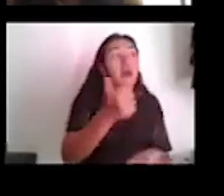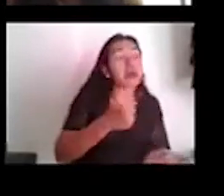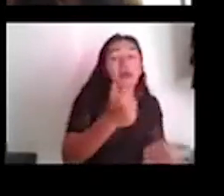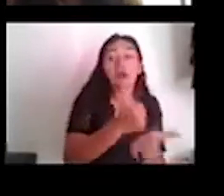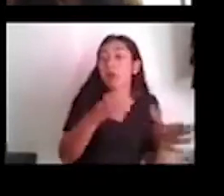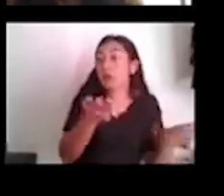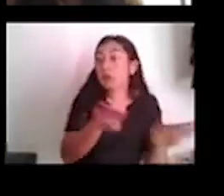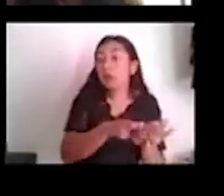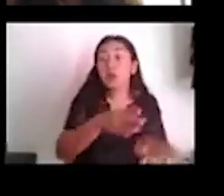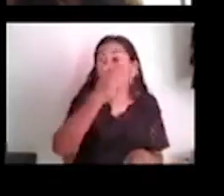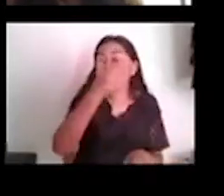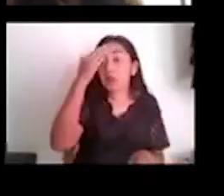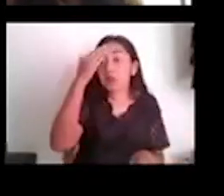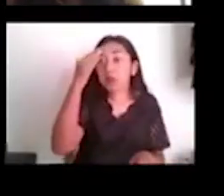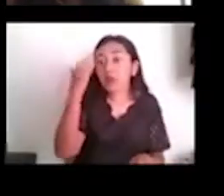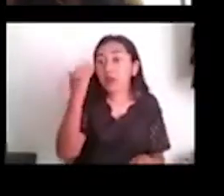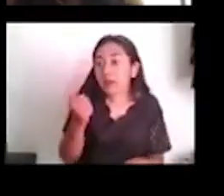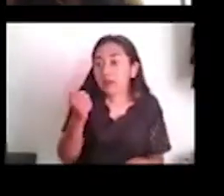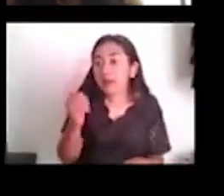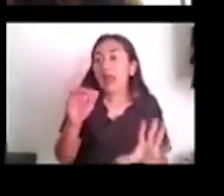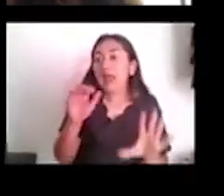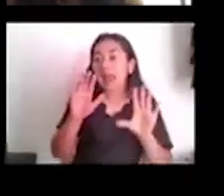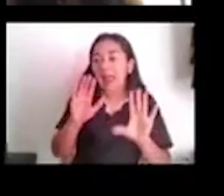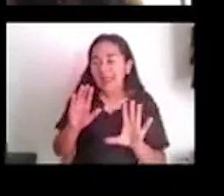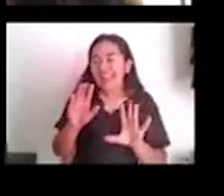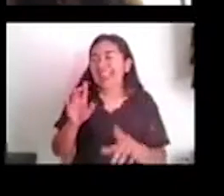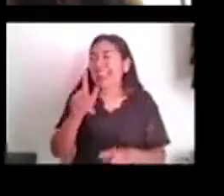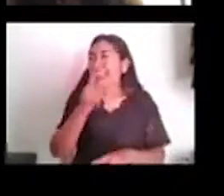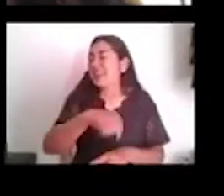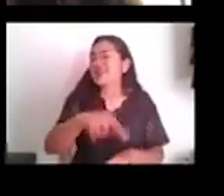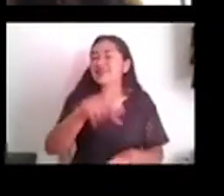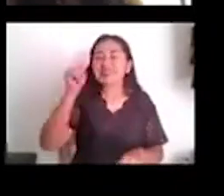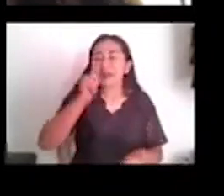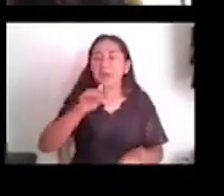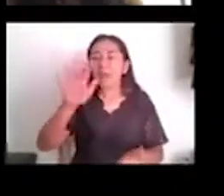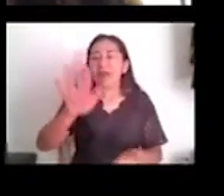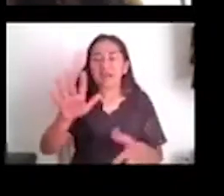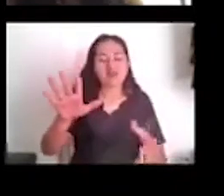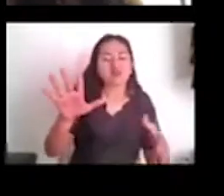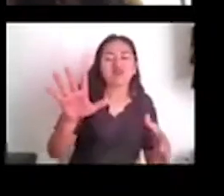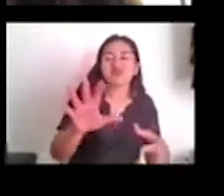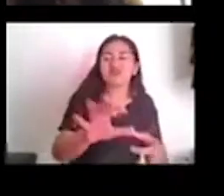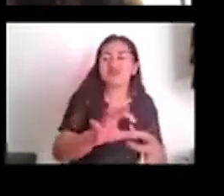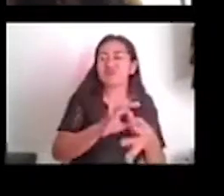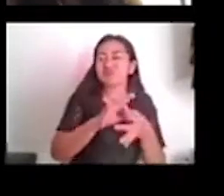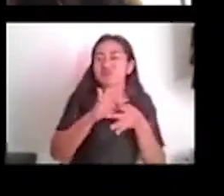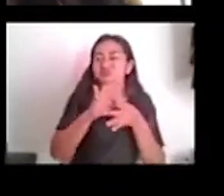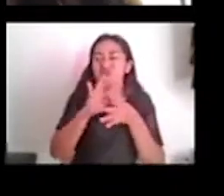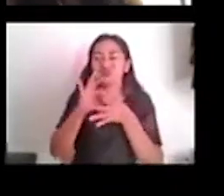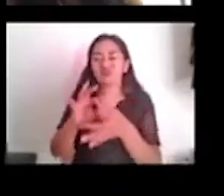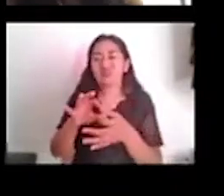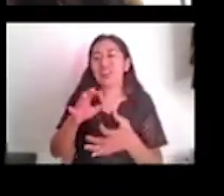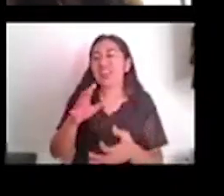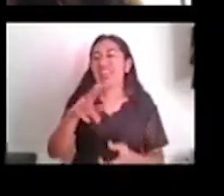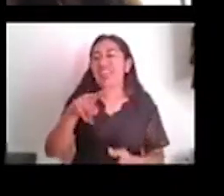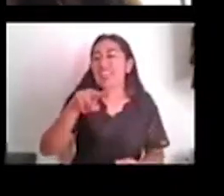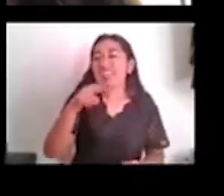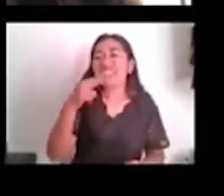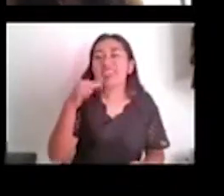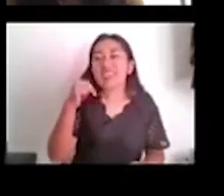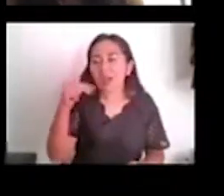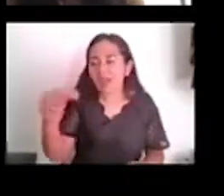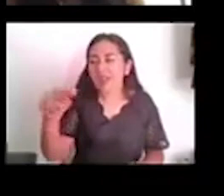siempre se mantuvo una hermandad de grupo, siempre se mantuvo una conciencia de ser nahuas, hablar el mismo